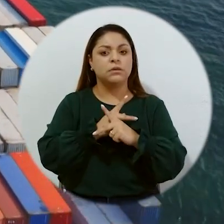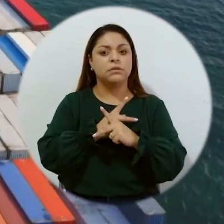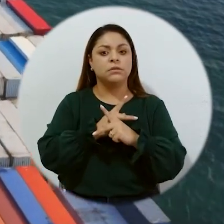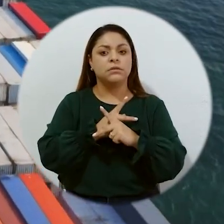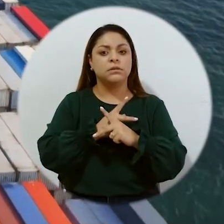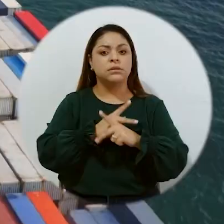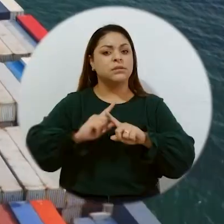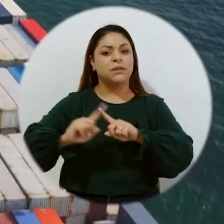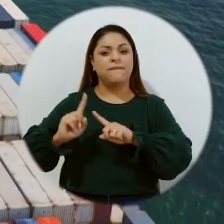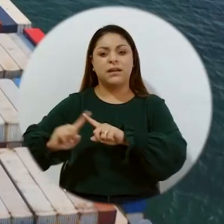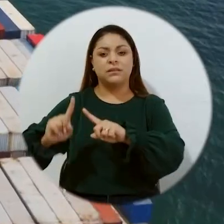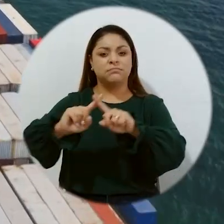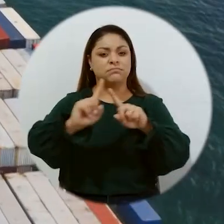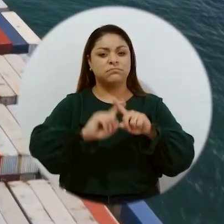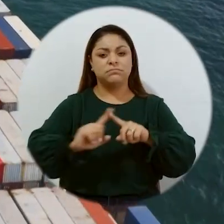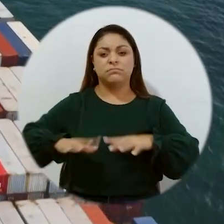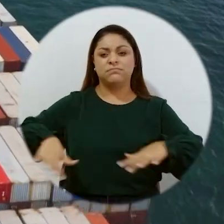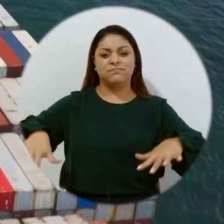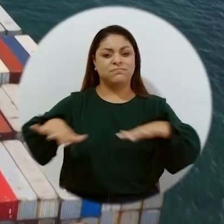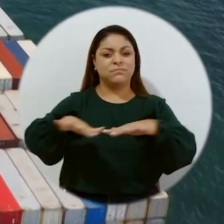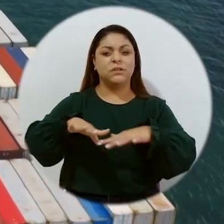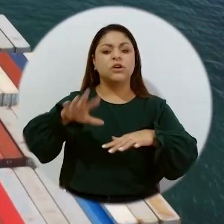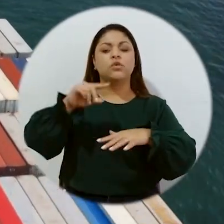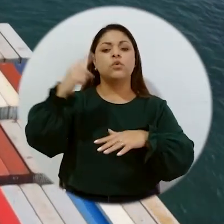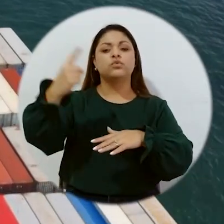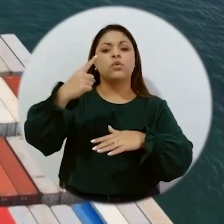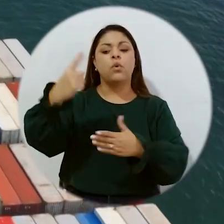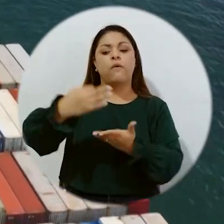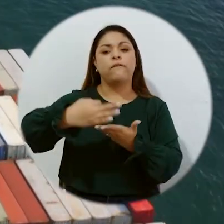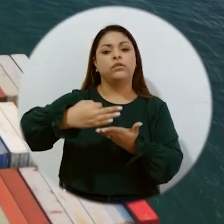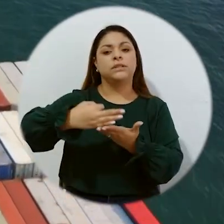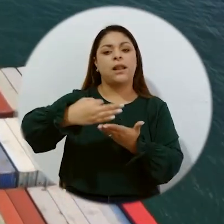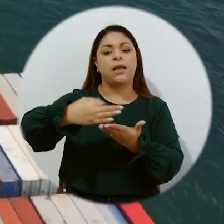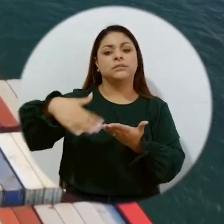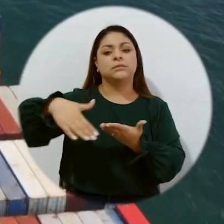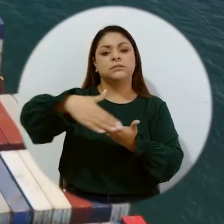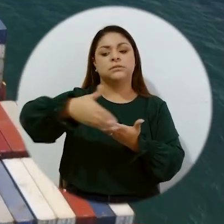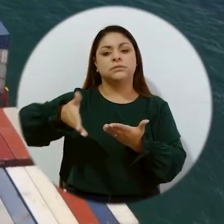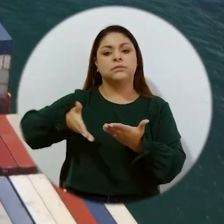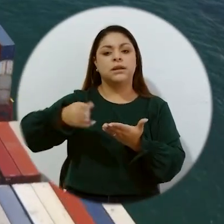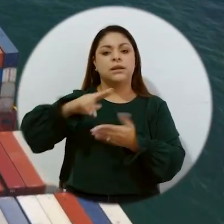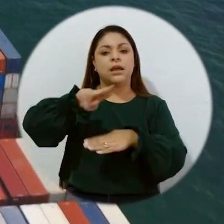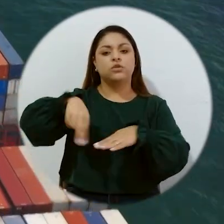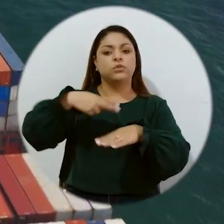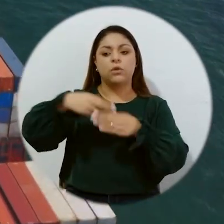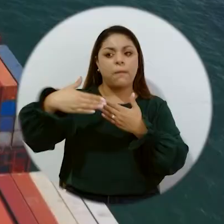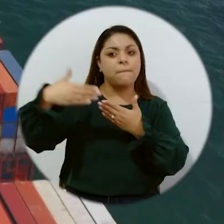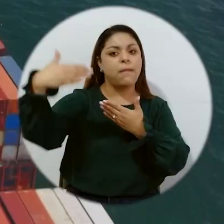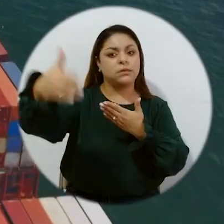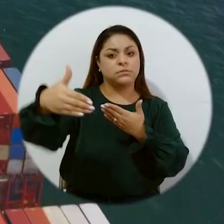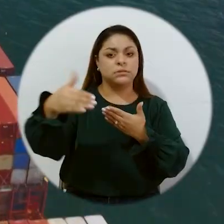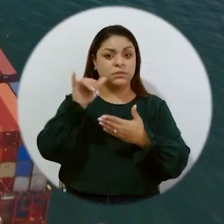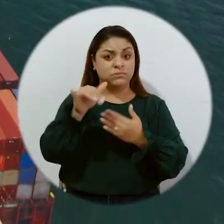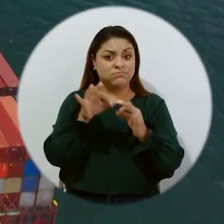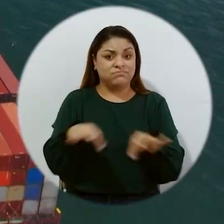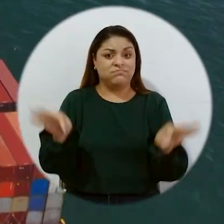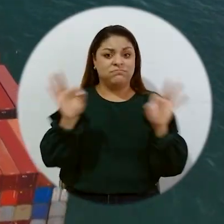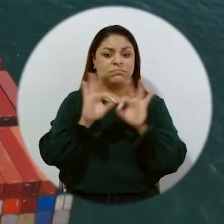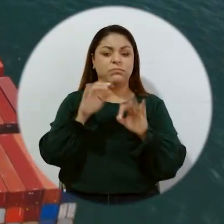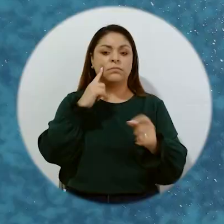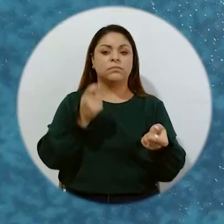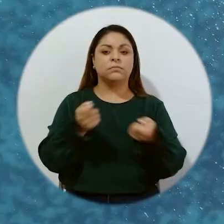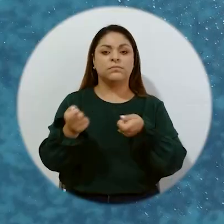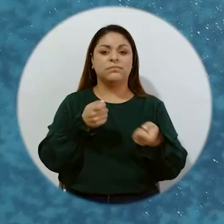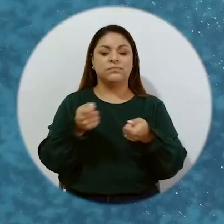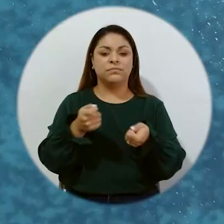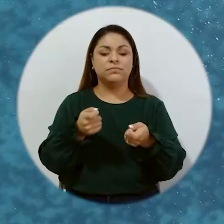protección de biodiversidad en áreas más allá de las fronteras nacionales, son elementos de gran importancia para